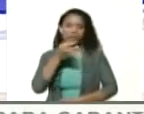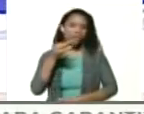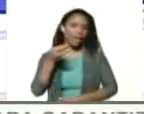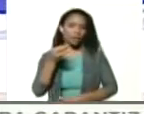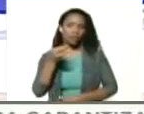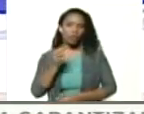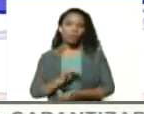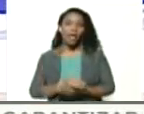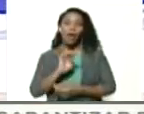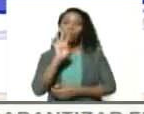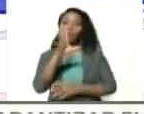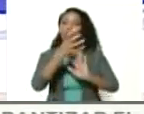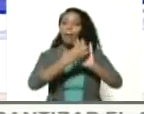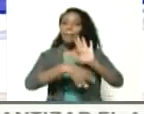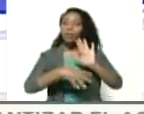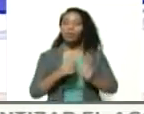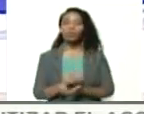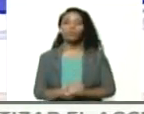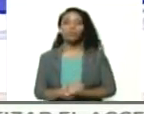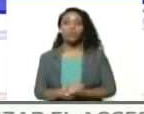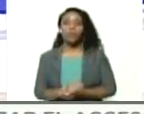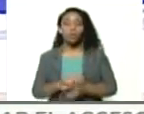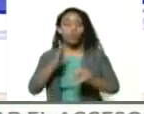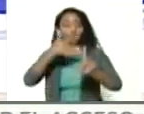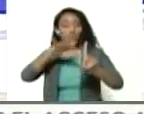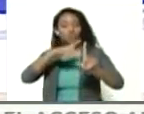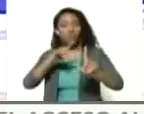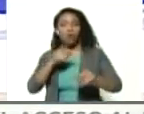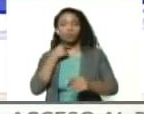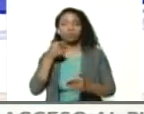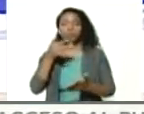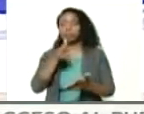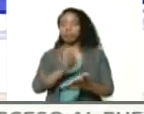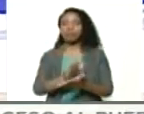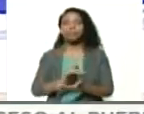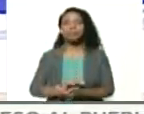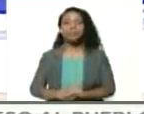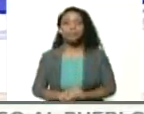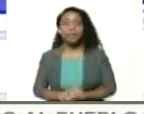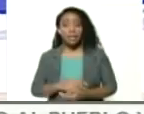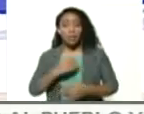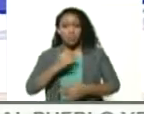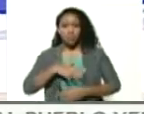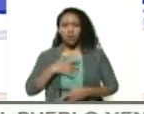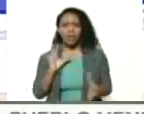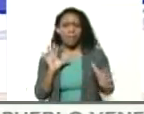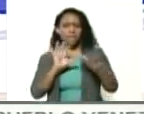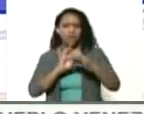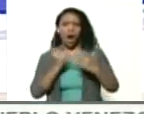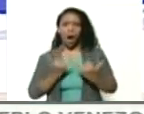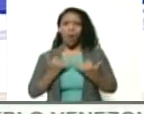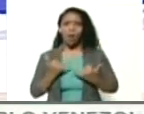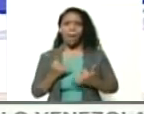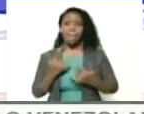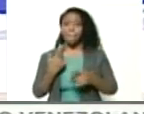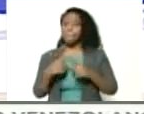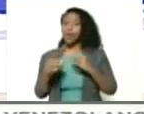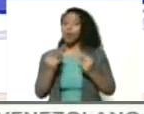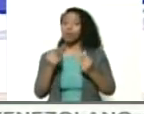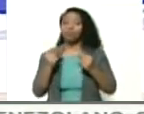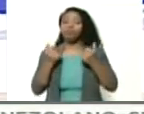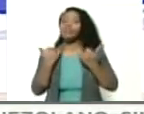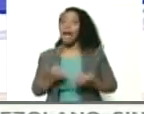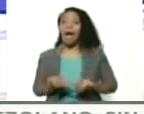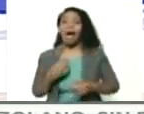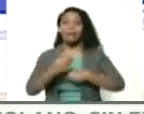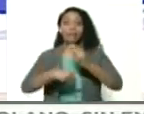4 capítulos. Mortal. Conspiración mortal. Conspiración mortal. Se puede unir ahora, pero ya, eso hay que